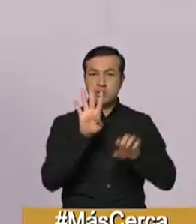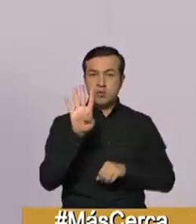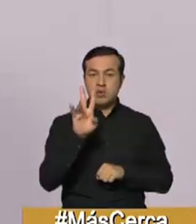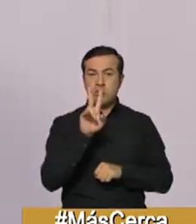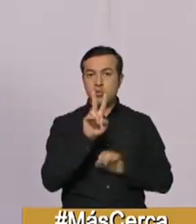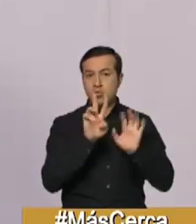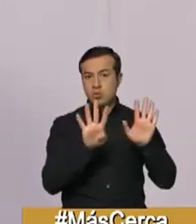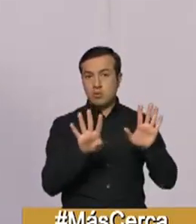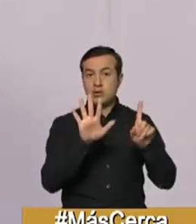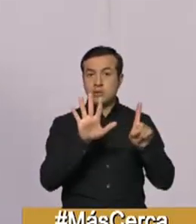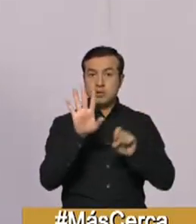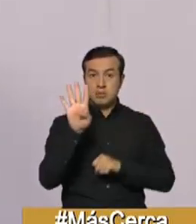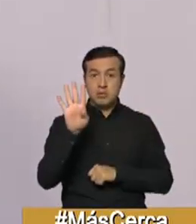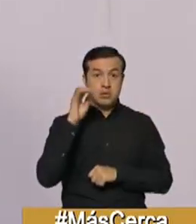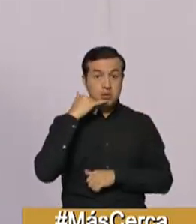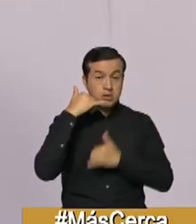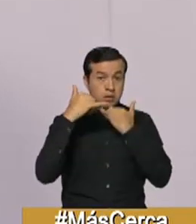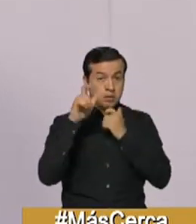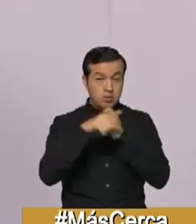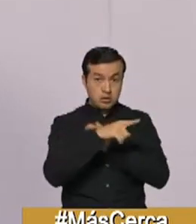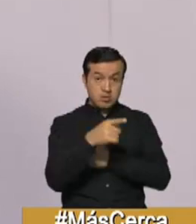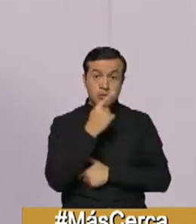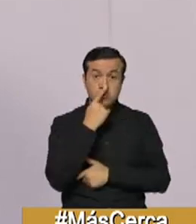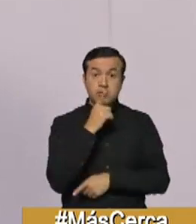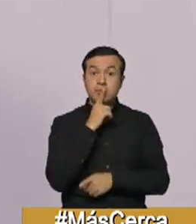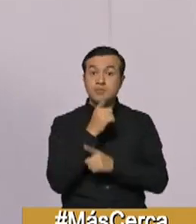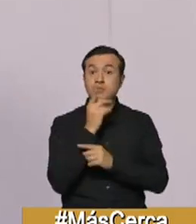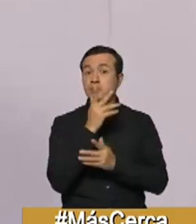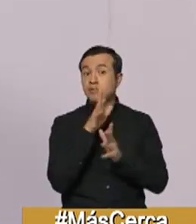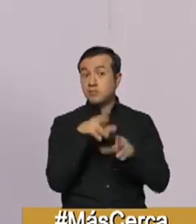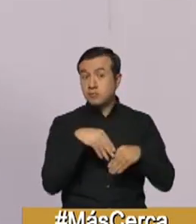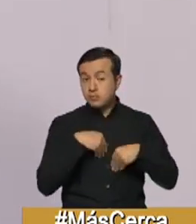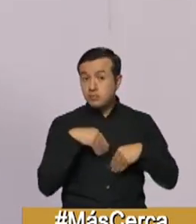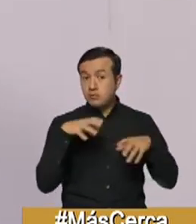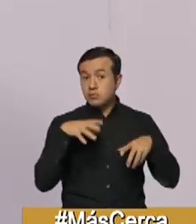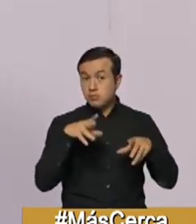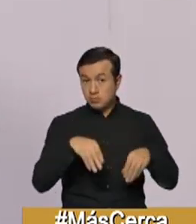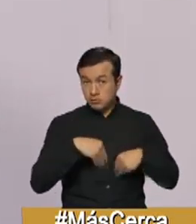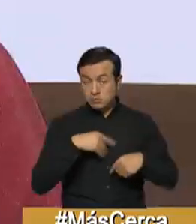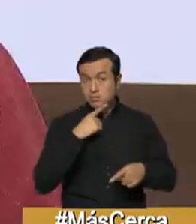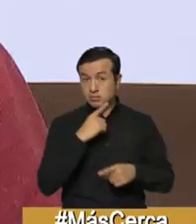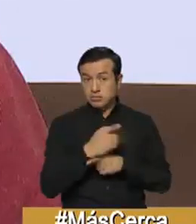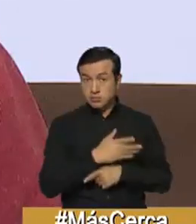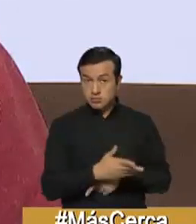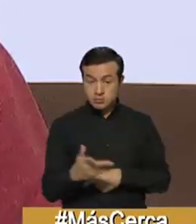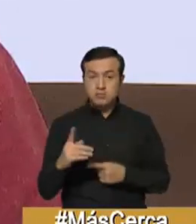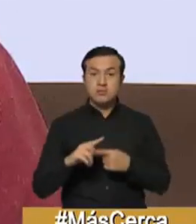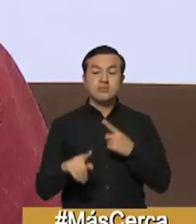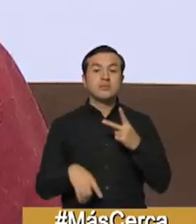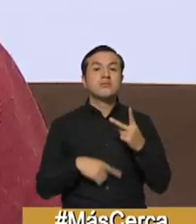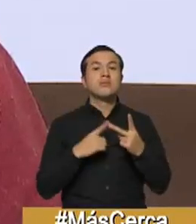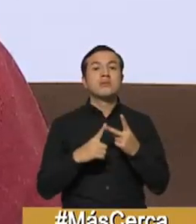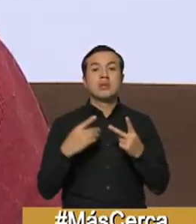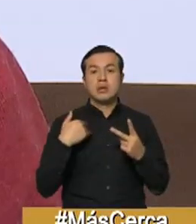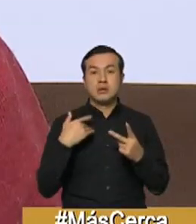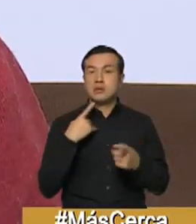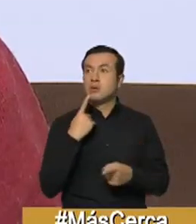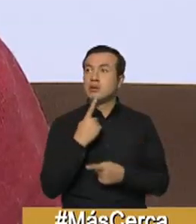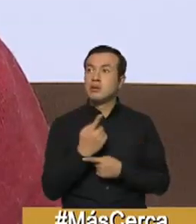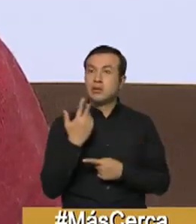poner en pantalla, por favor, para aquellas personas que estén interesadas en adoptar estos perritos. Sí, y también tenemos